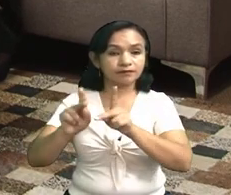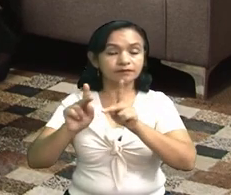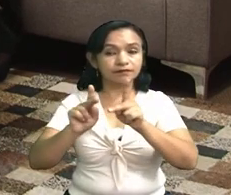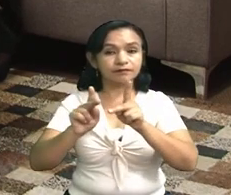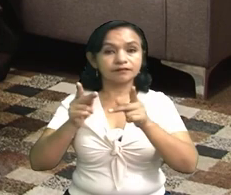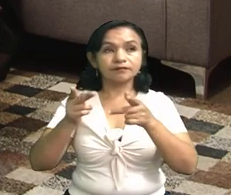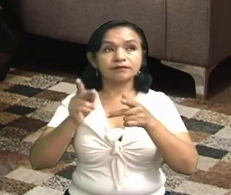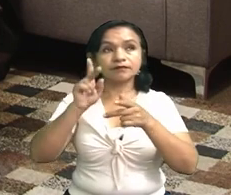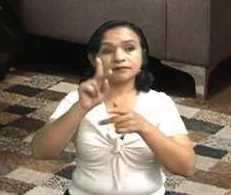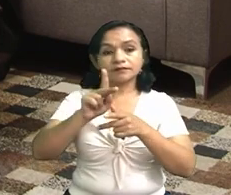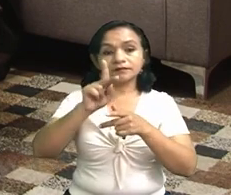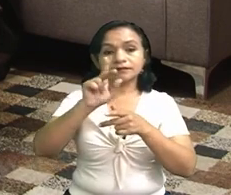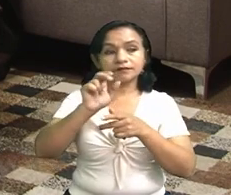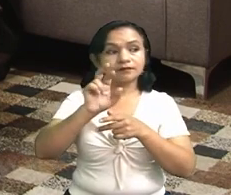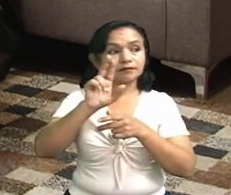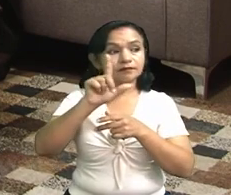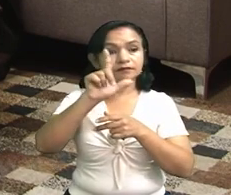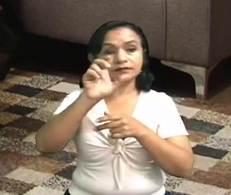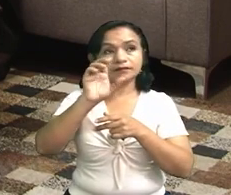del Parlacén,